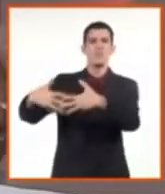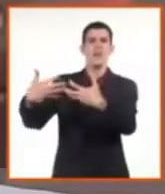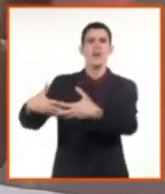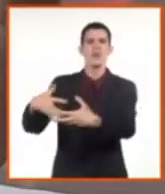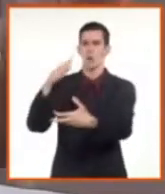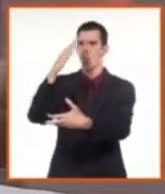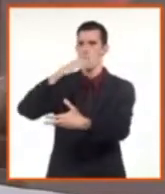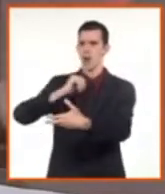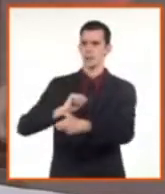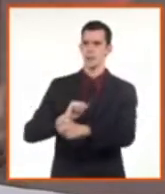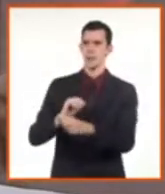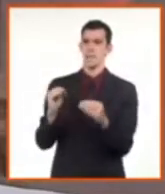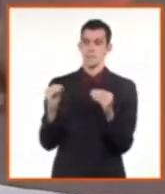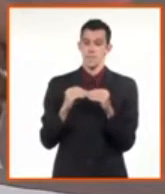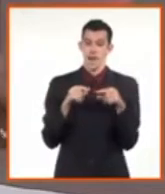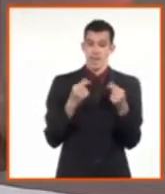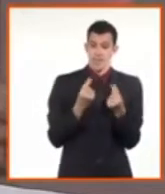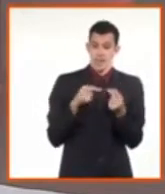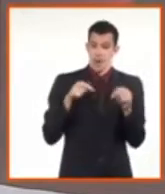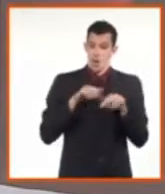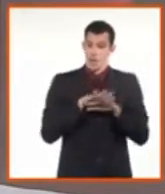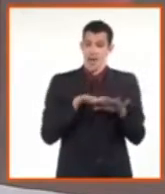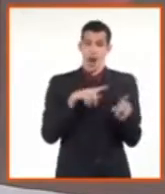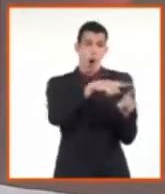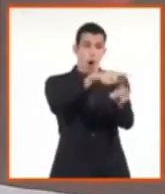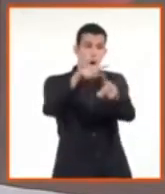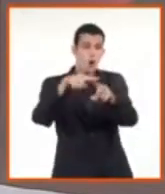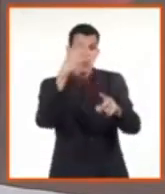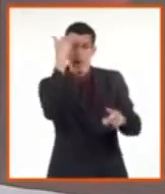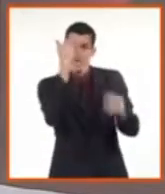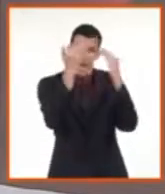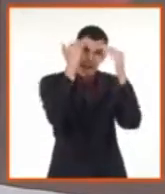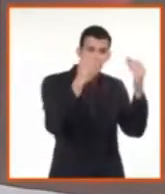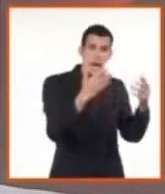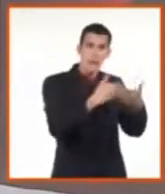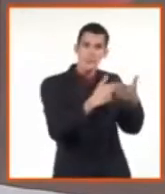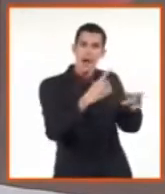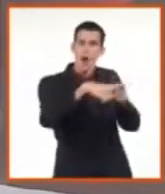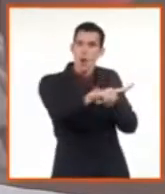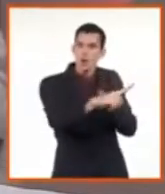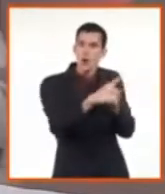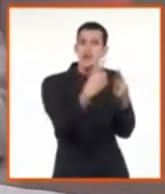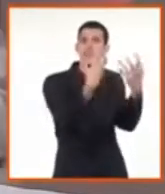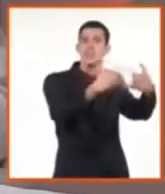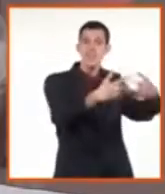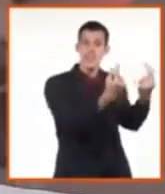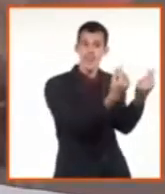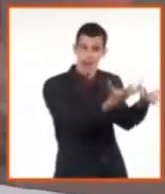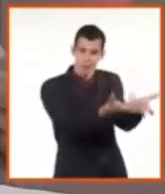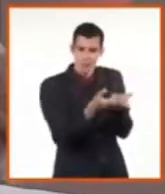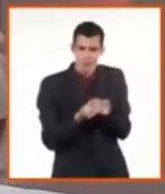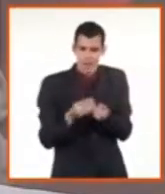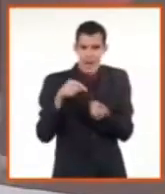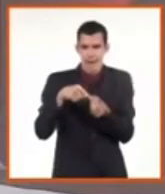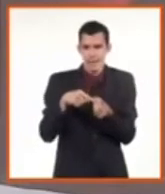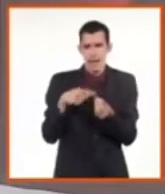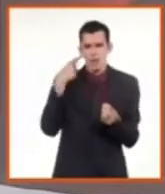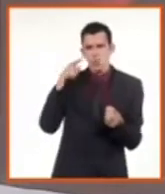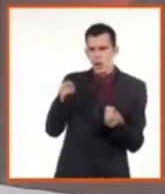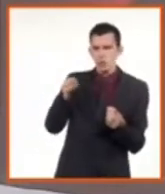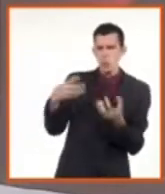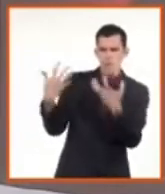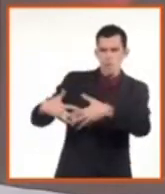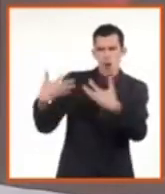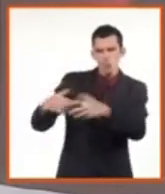prefinancia a estos productores que en un tiempo entre en esos bienes terminados a las modalidades de inversión